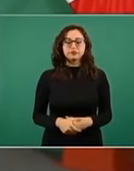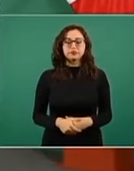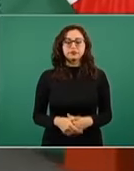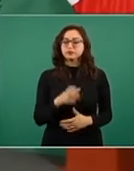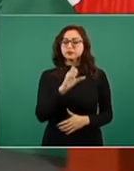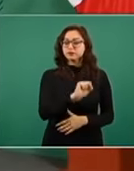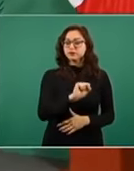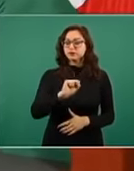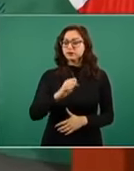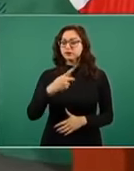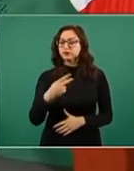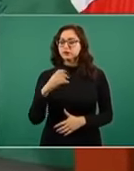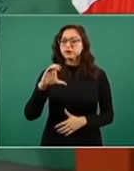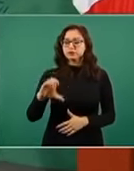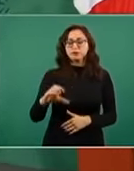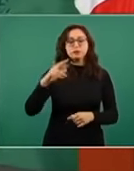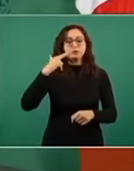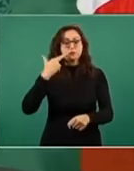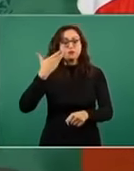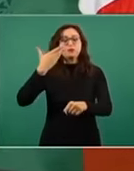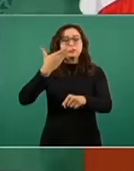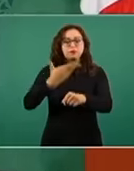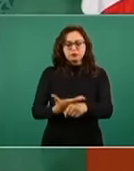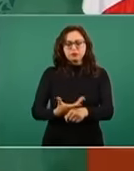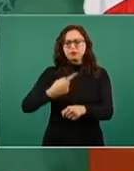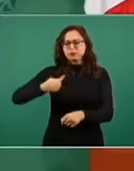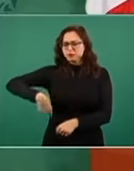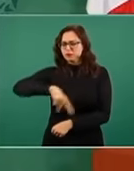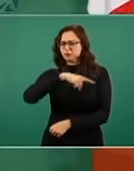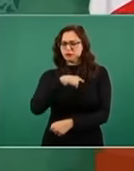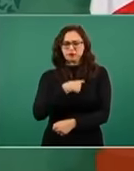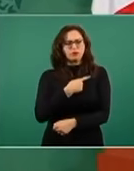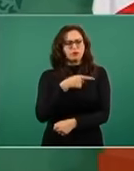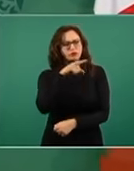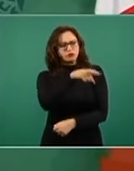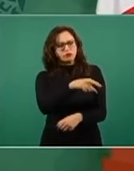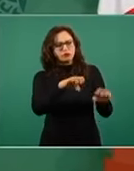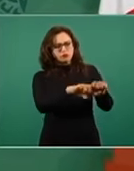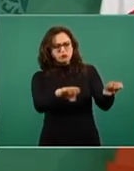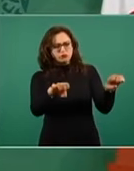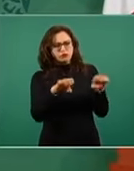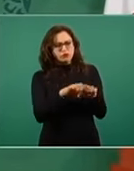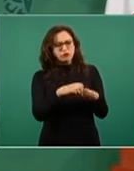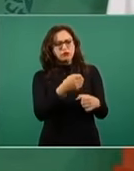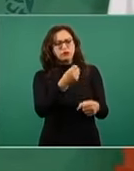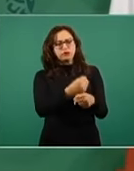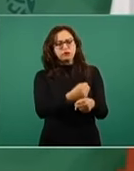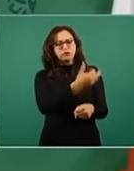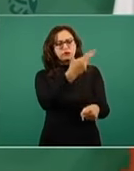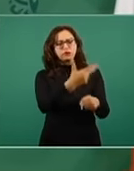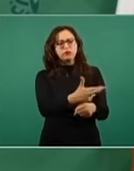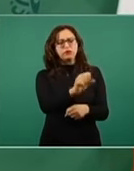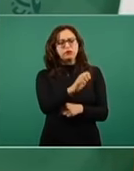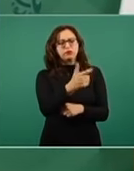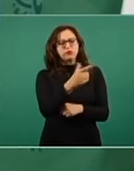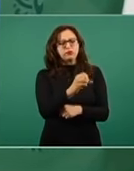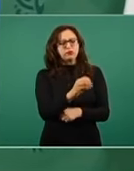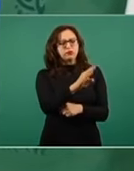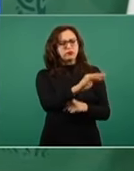Ciudadana, nos sumamos al trabajo coordinado por la Secretaría de Gobernación con todas